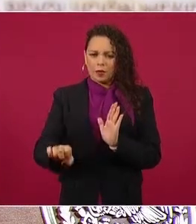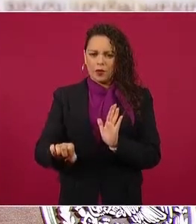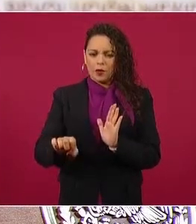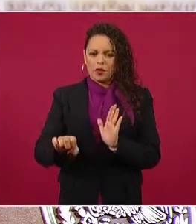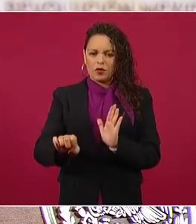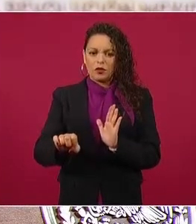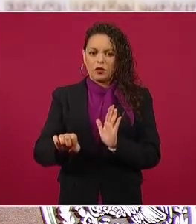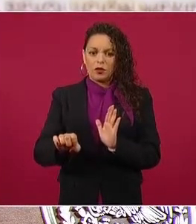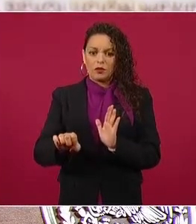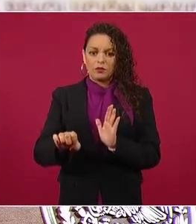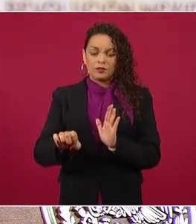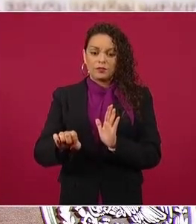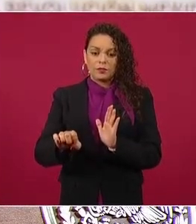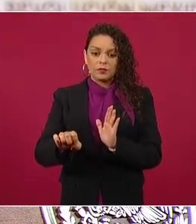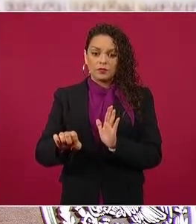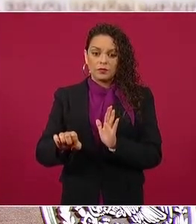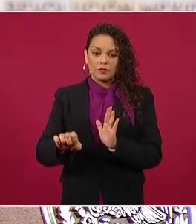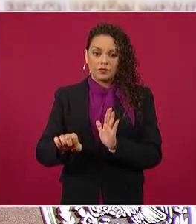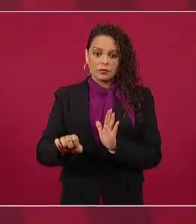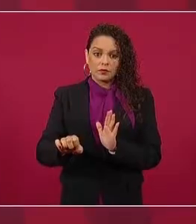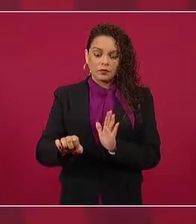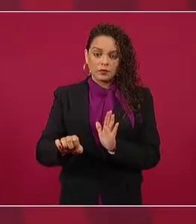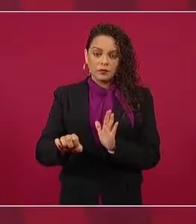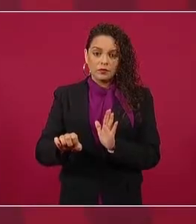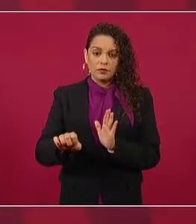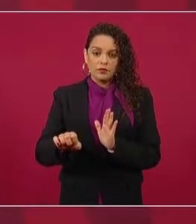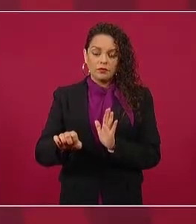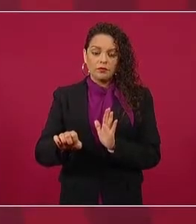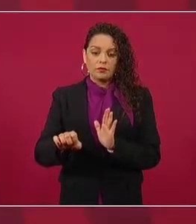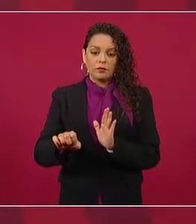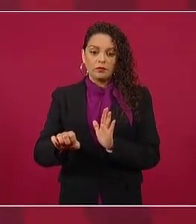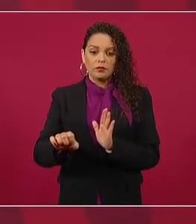están cobrando los